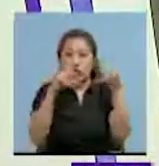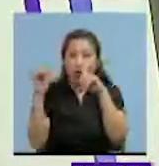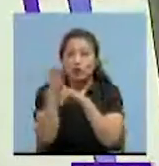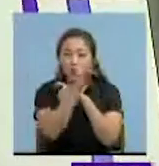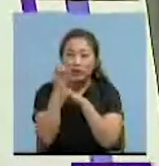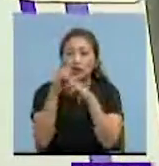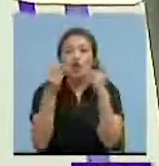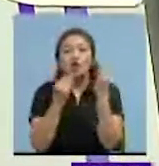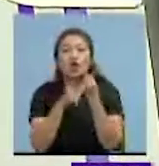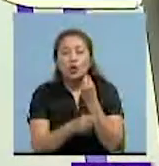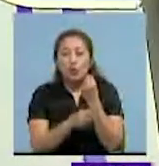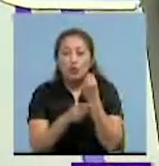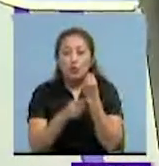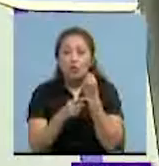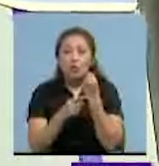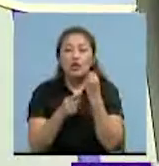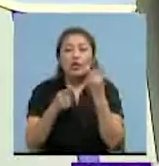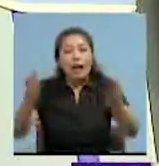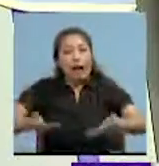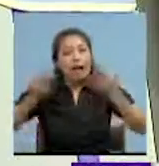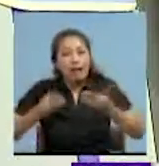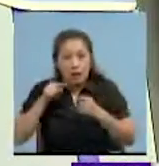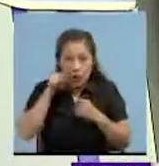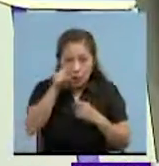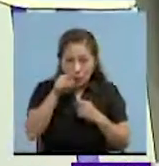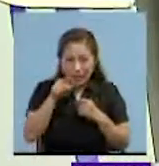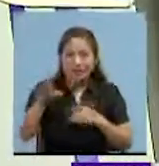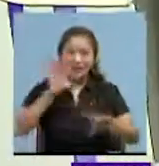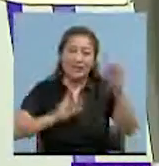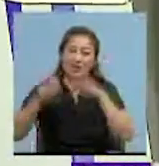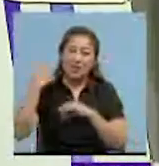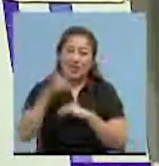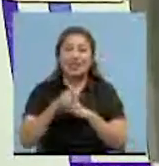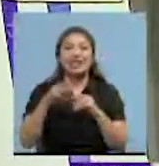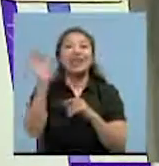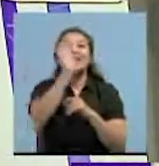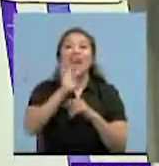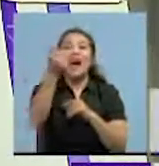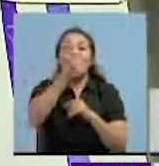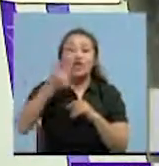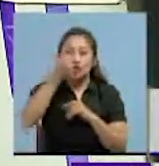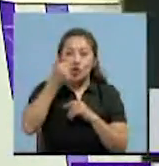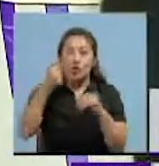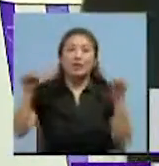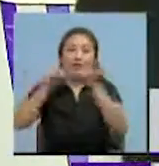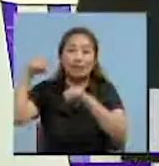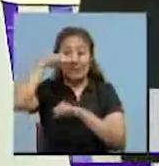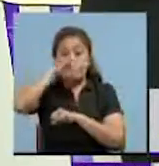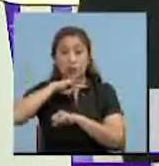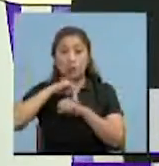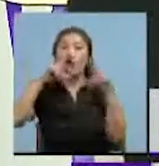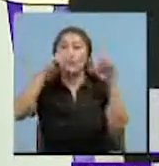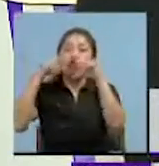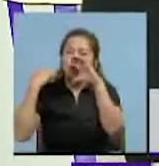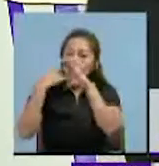de cómo va a alentar usted la selección. Ya sabe, @ Canal 7 de Jujuy. Ahí nos manda